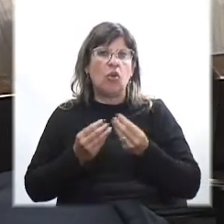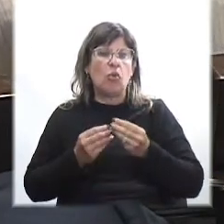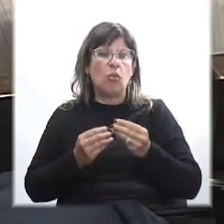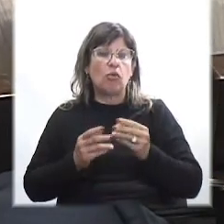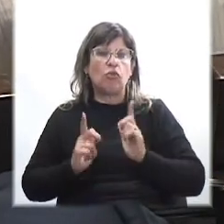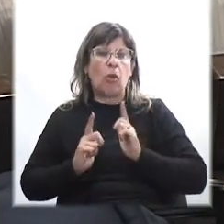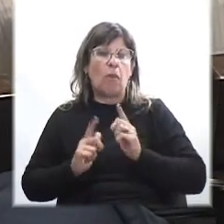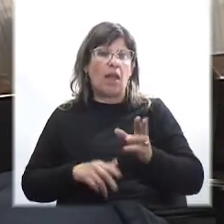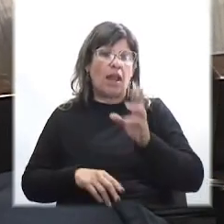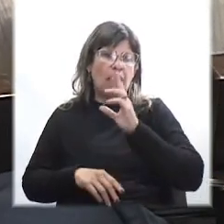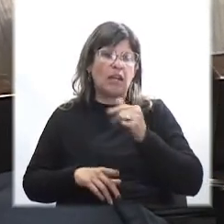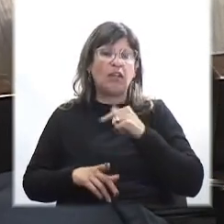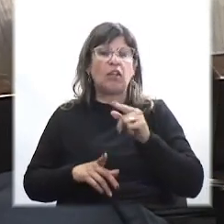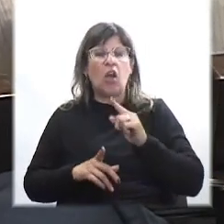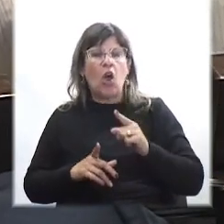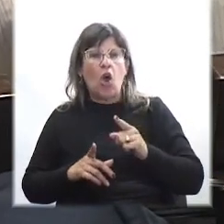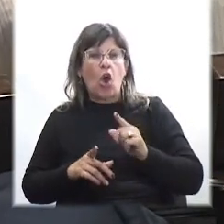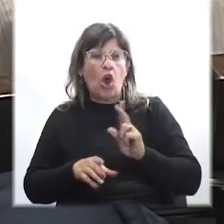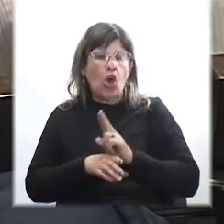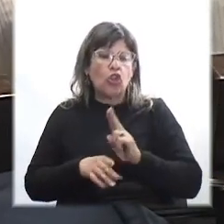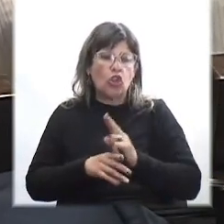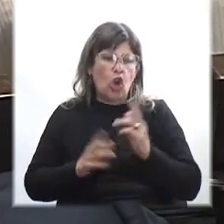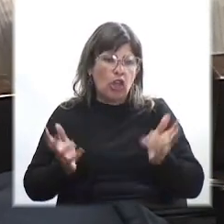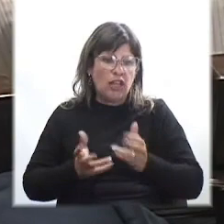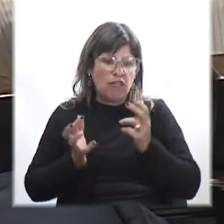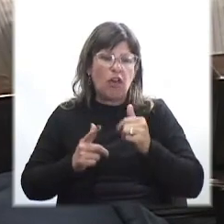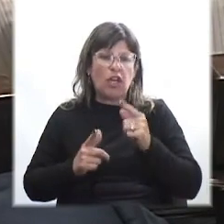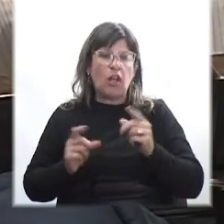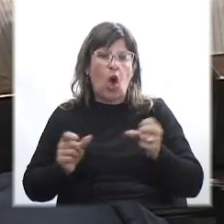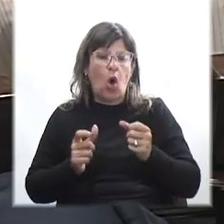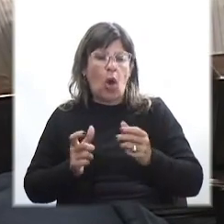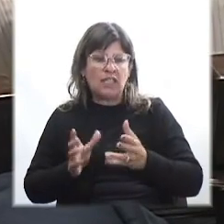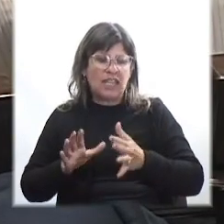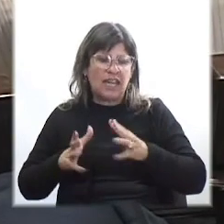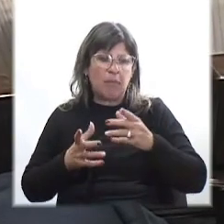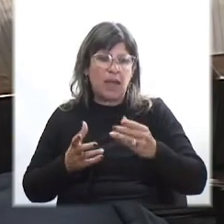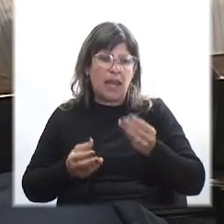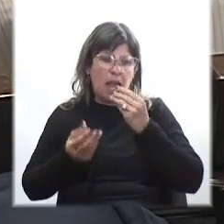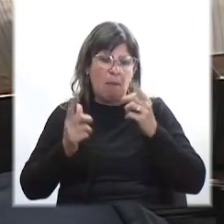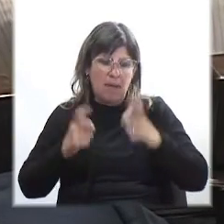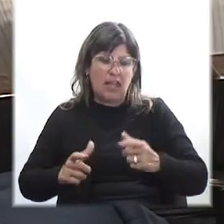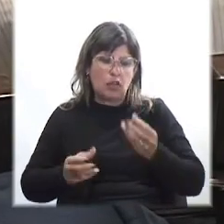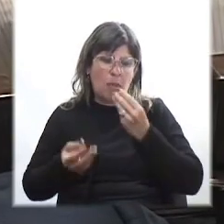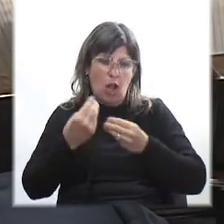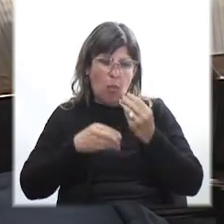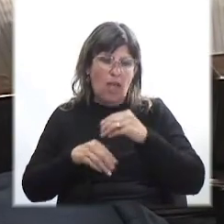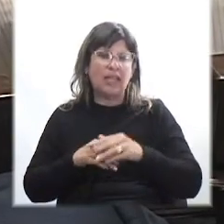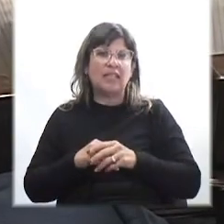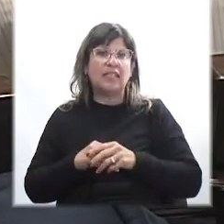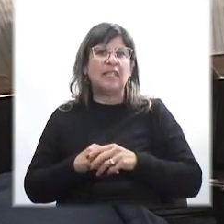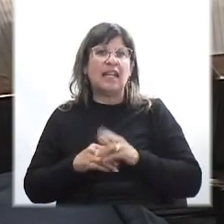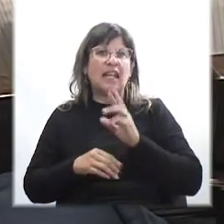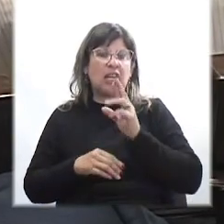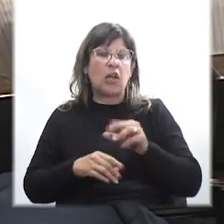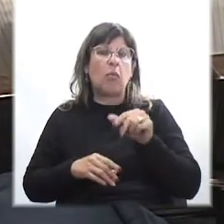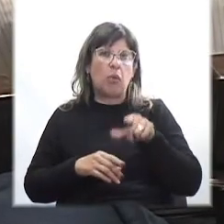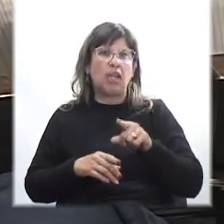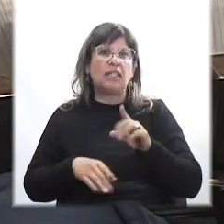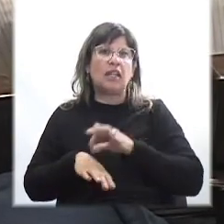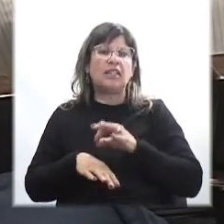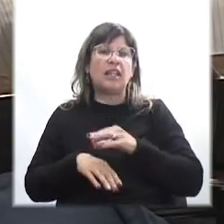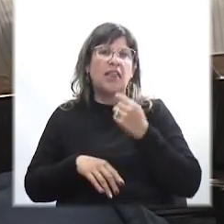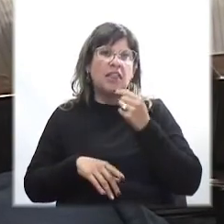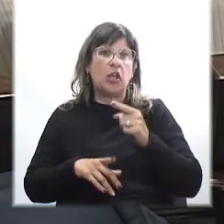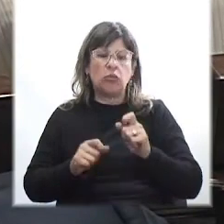esperaban respuestas como el dominio de fuego o la elaboración de vasijas para la cocción de los alimentos, la respuesta dada por la doctora